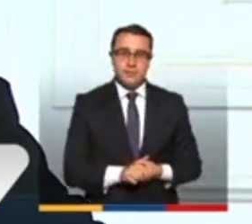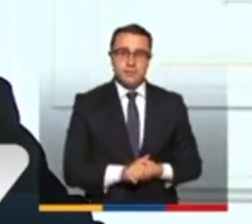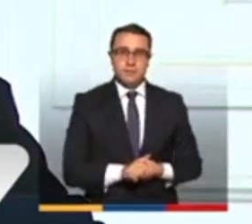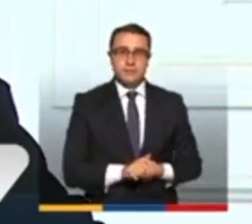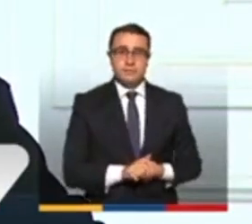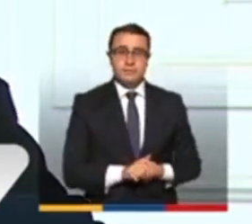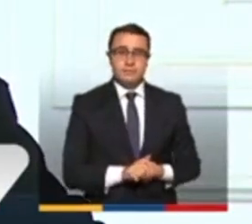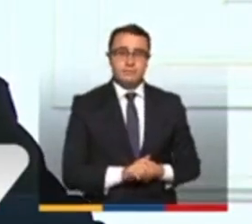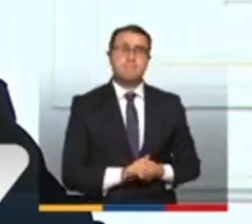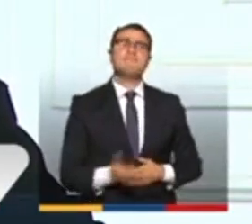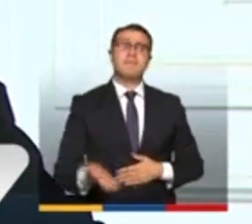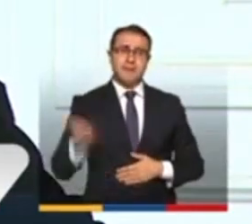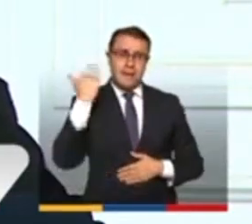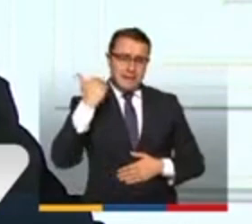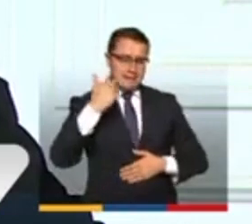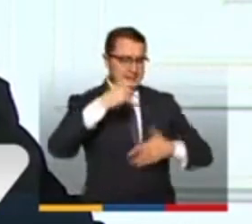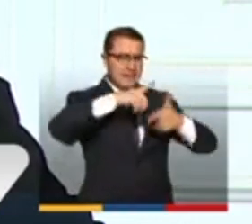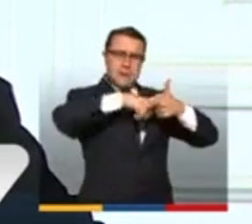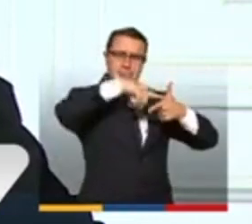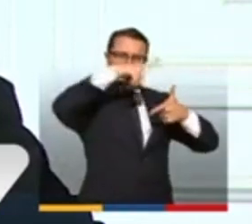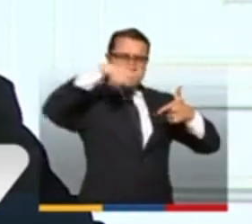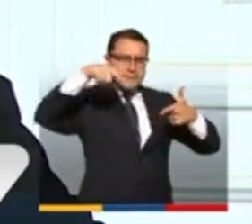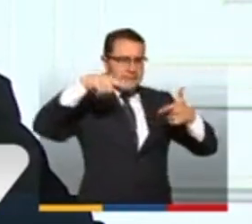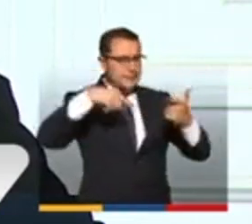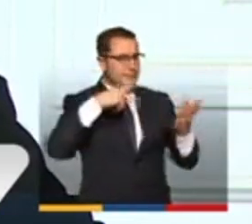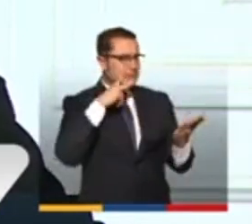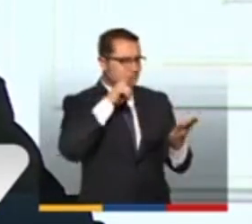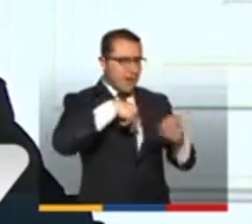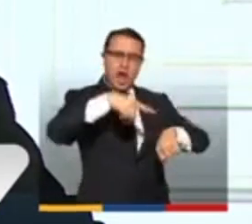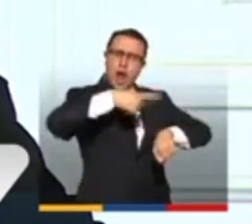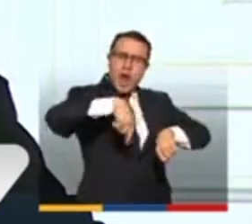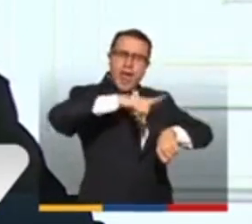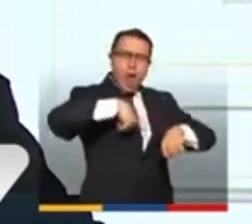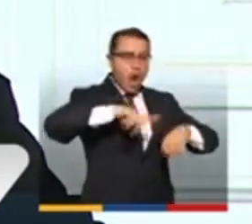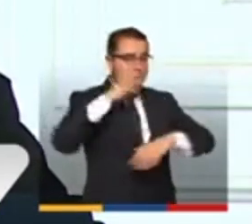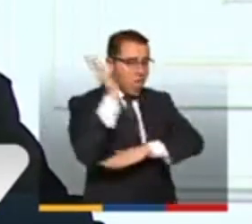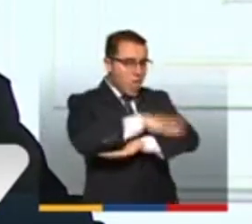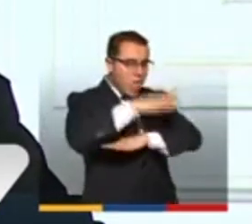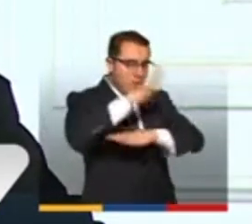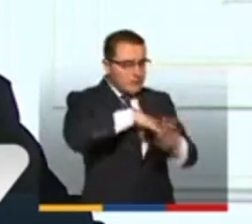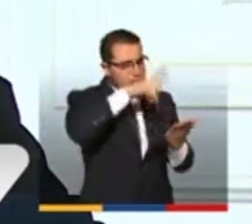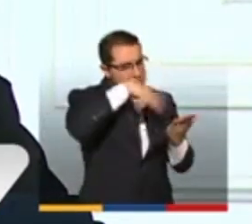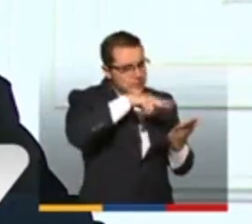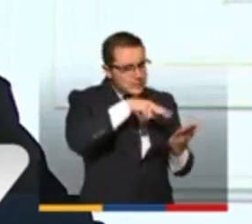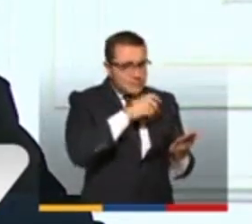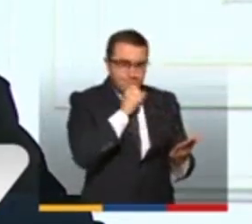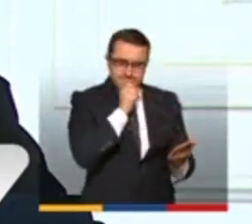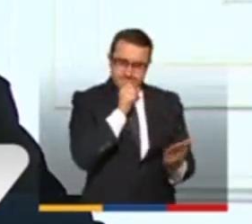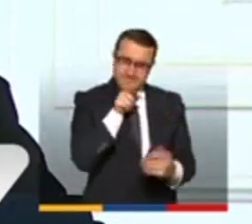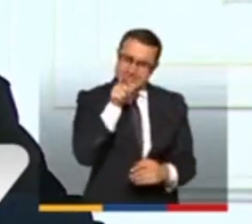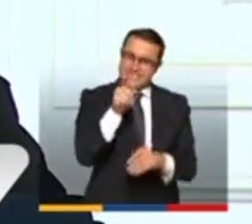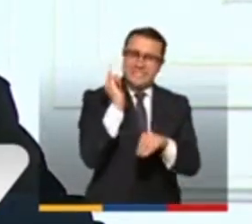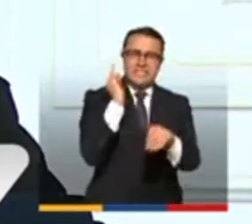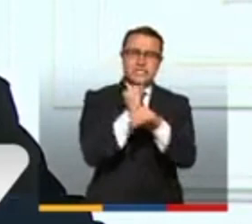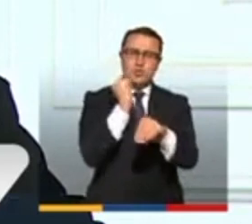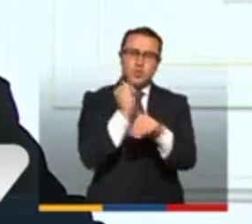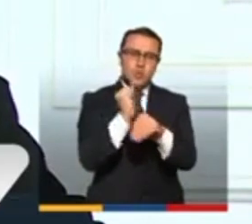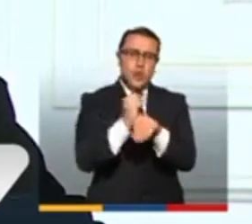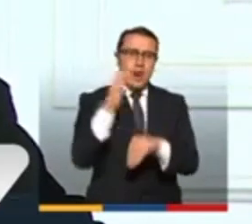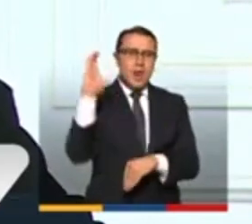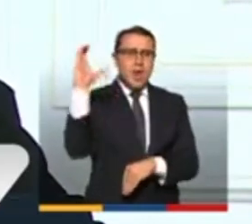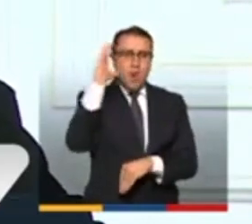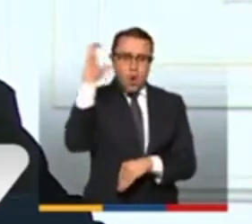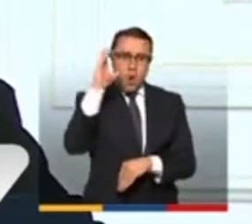Pasamos horas mirando cifras, experiencias, lo que hasta ahora esta institucionalidad colombiana